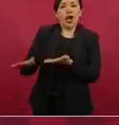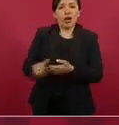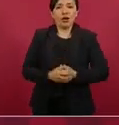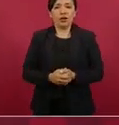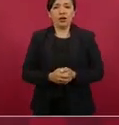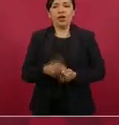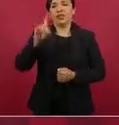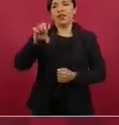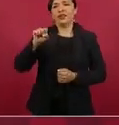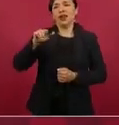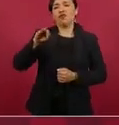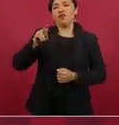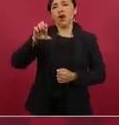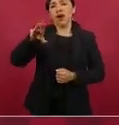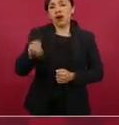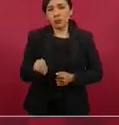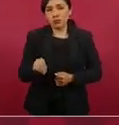y